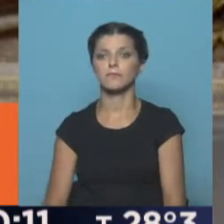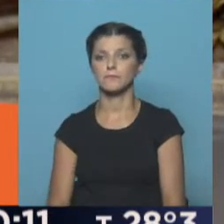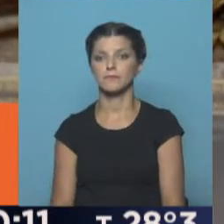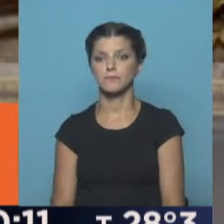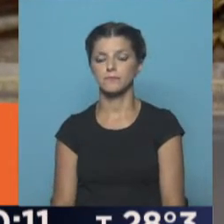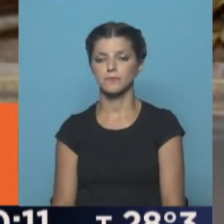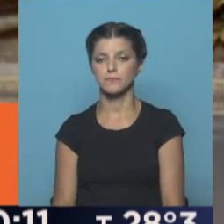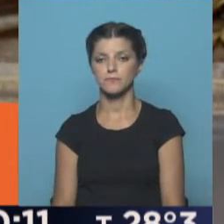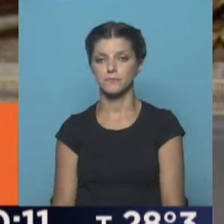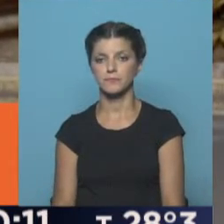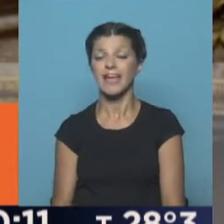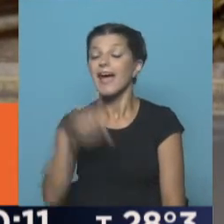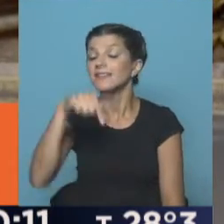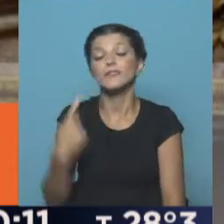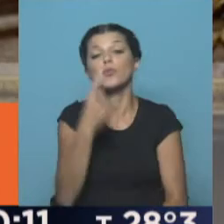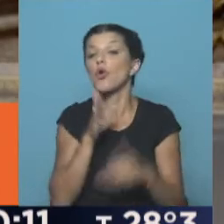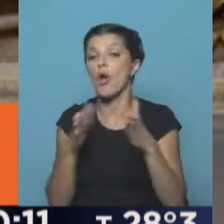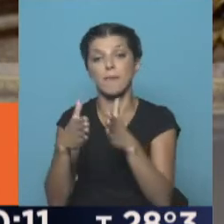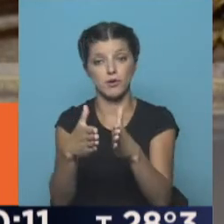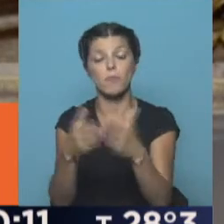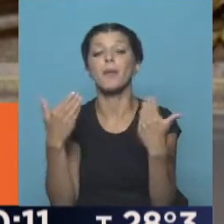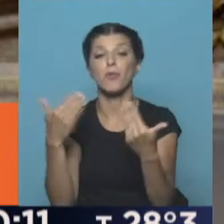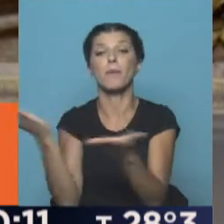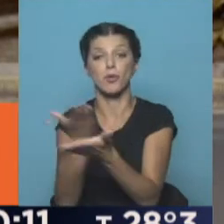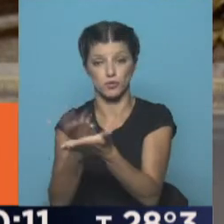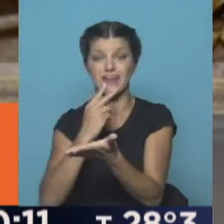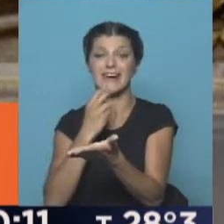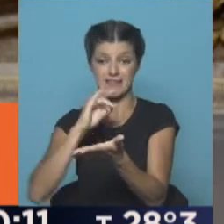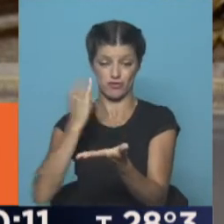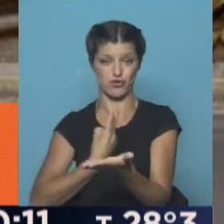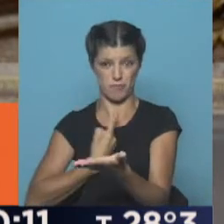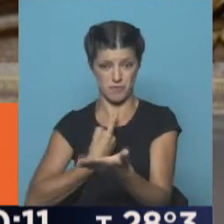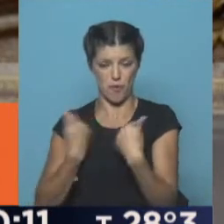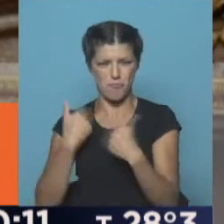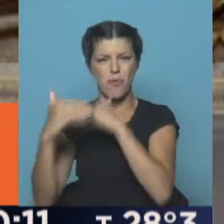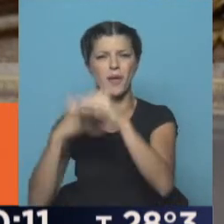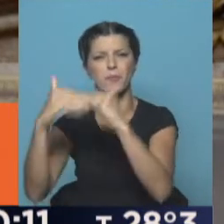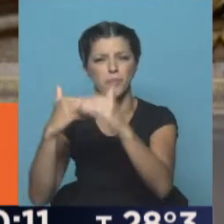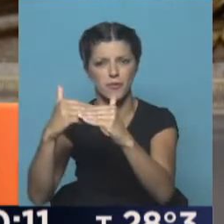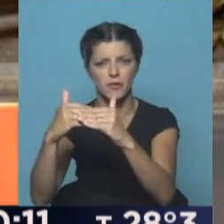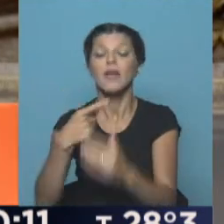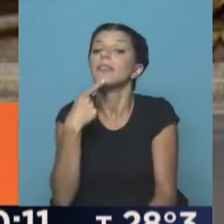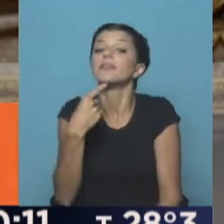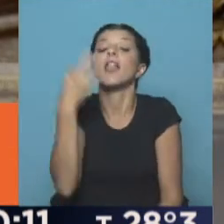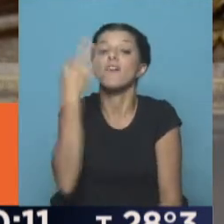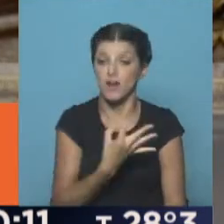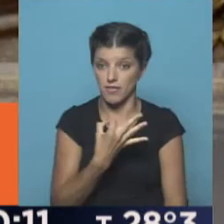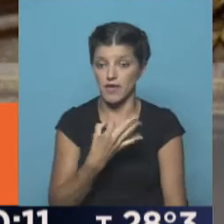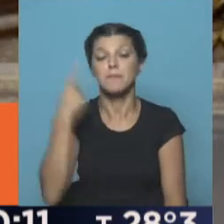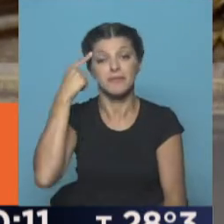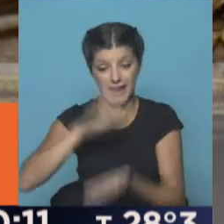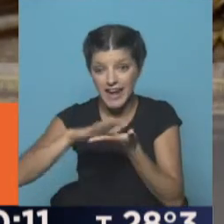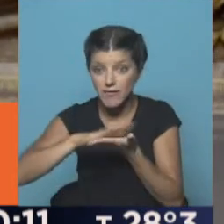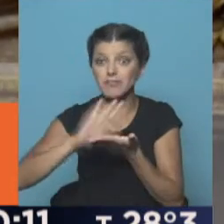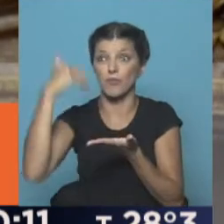que este es el camino para tener energía y poder crecer que este es el camino de decirnos la verdad y crear bases para el futuro